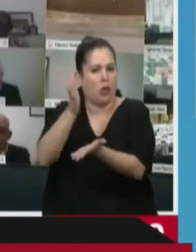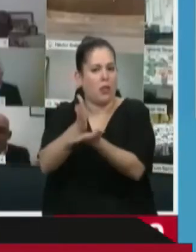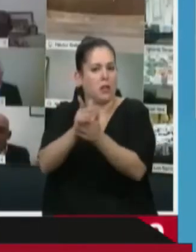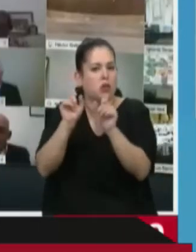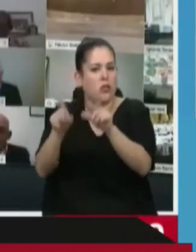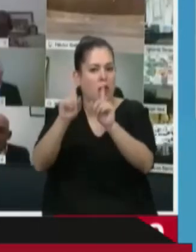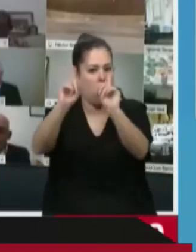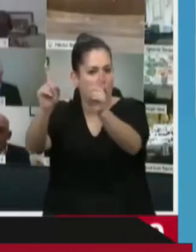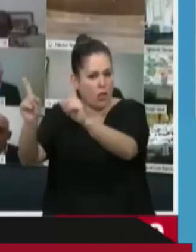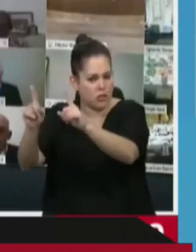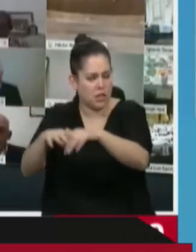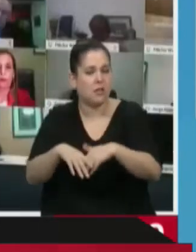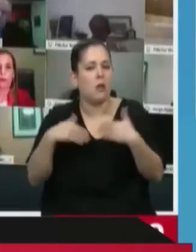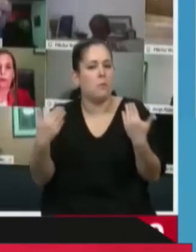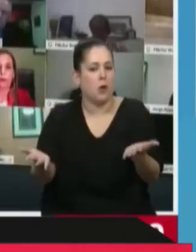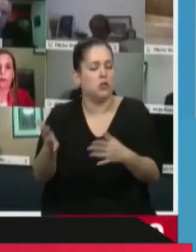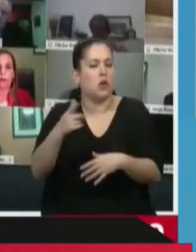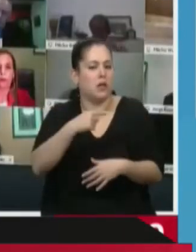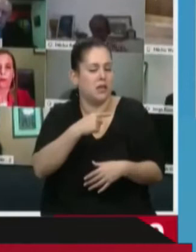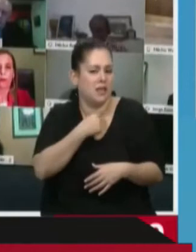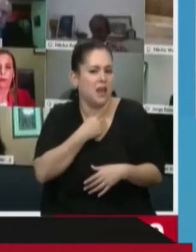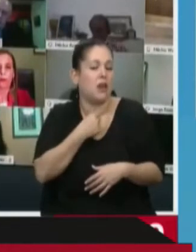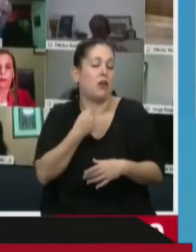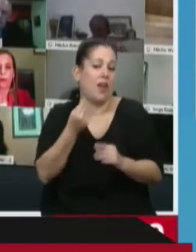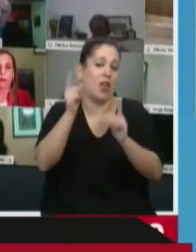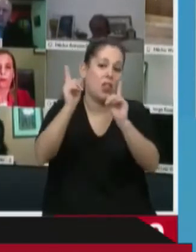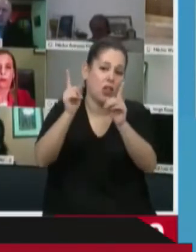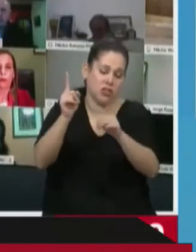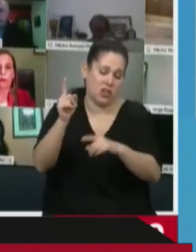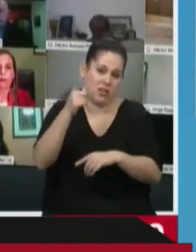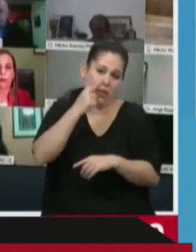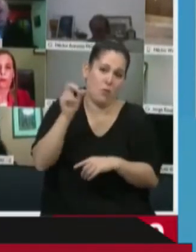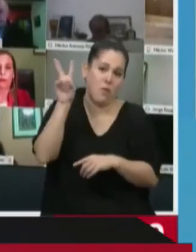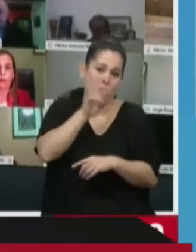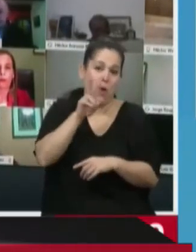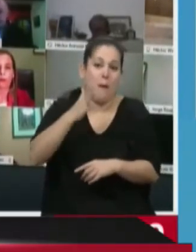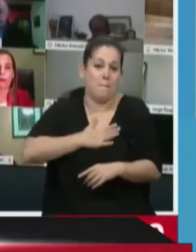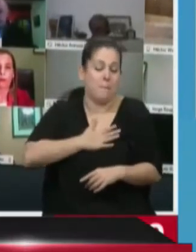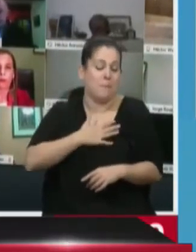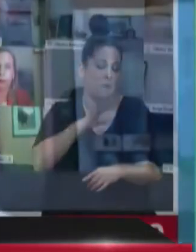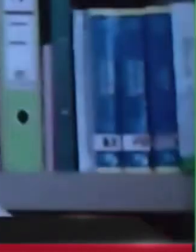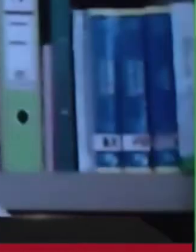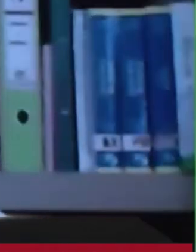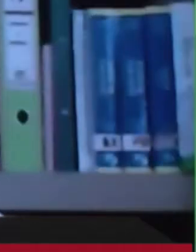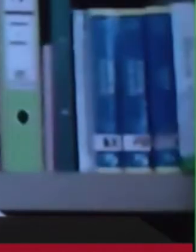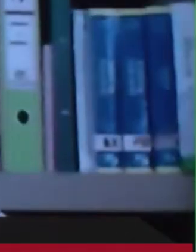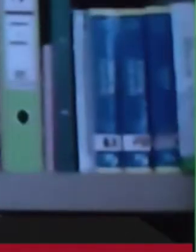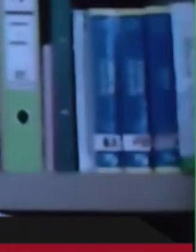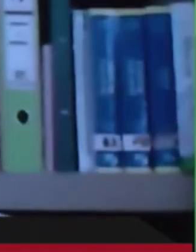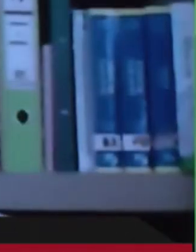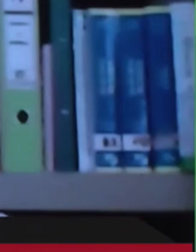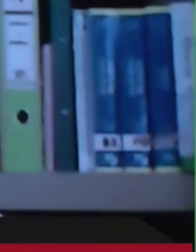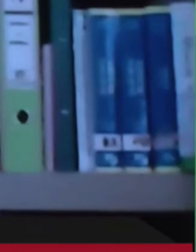deberían ser reconocidos con la reapertura de la paritaria. Estamos teniendo, los docentes y las docentes santafesinos, un salario del